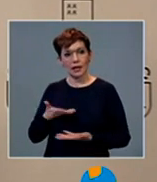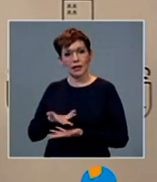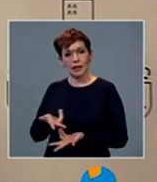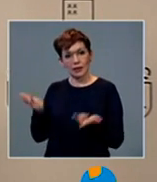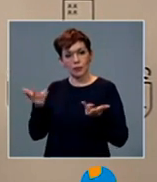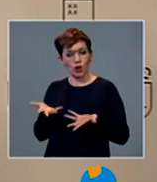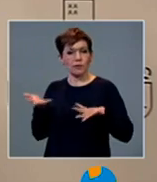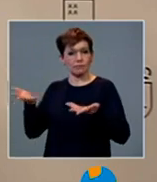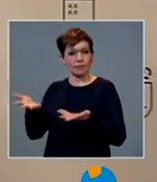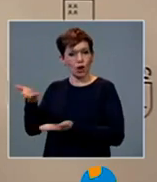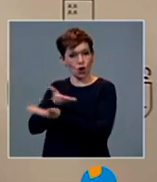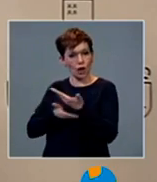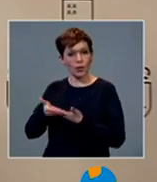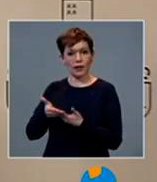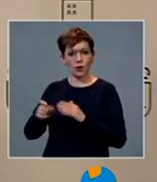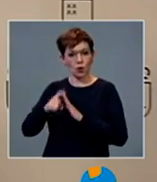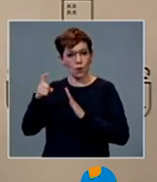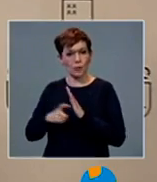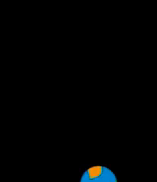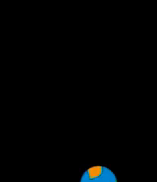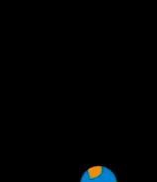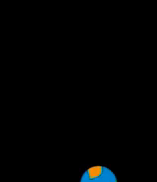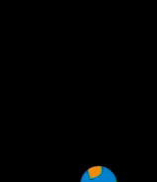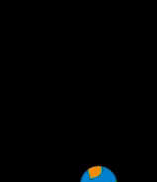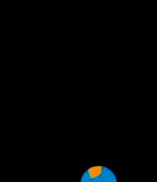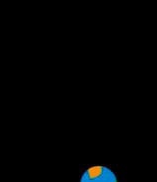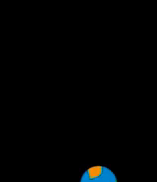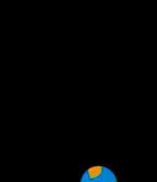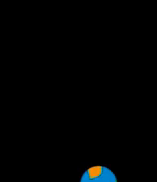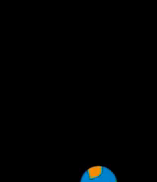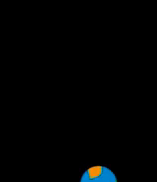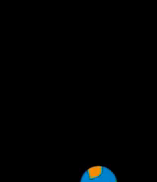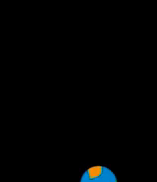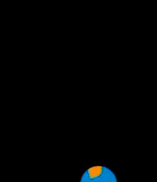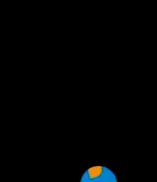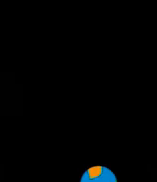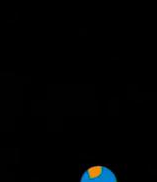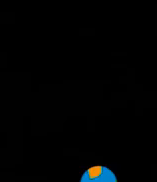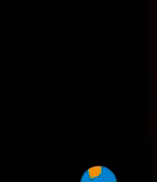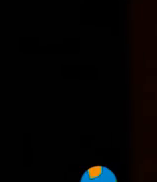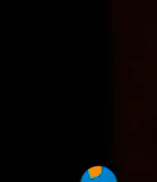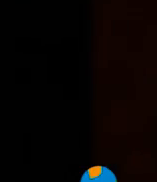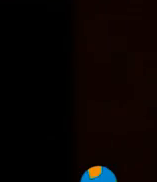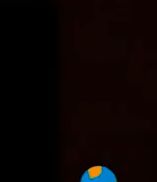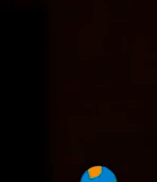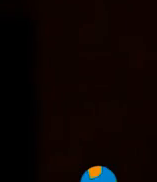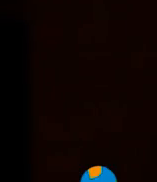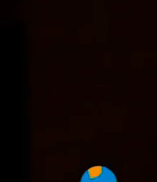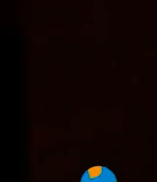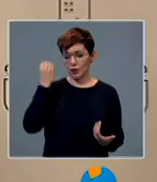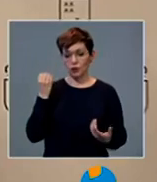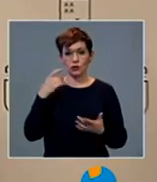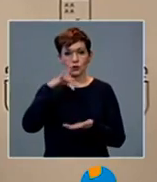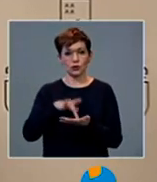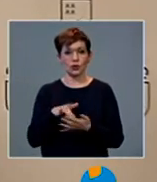para unificar una respuesta común en todo el territorio nacional. Ya que si no fuera así, según el consejero... Sería un error afrontar la Semana